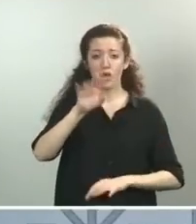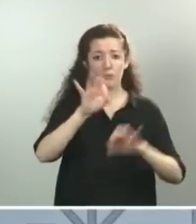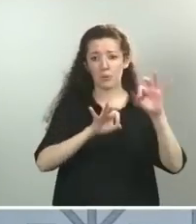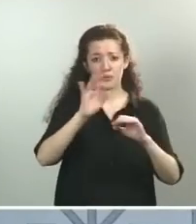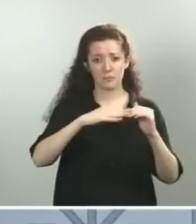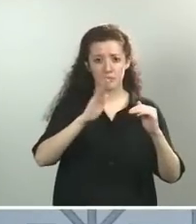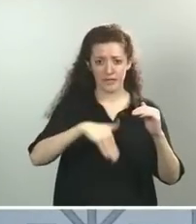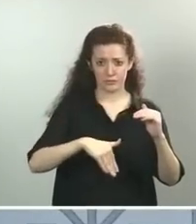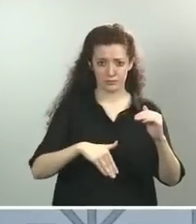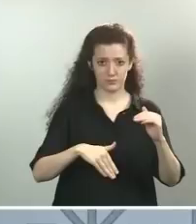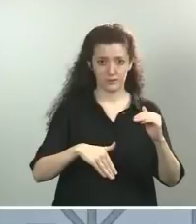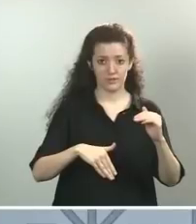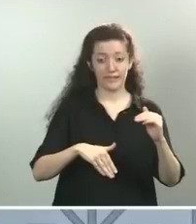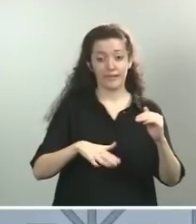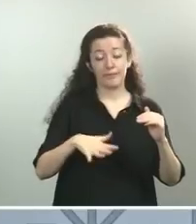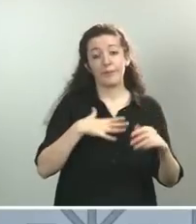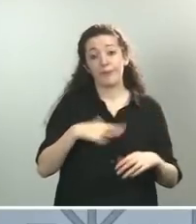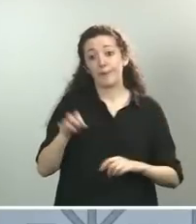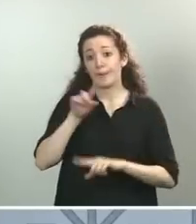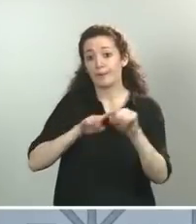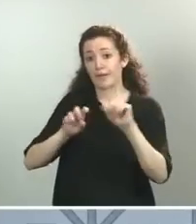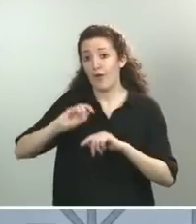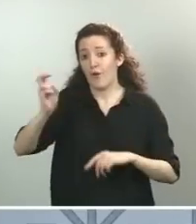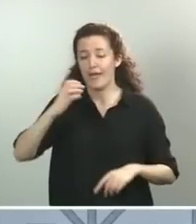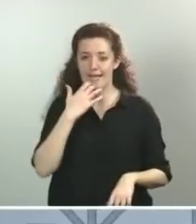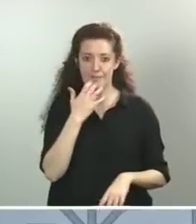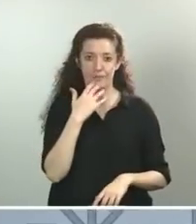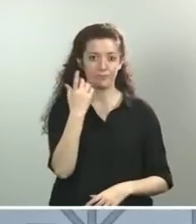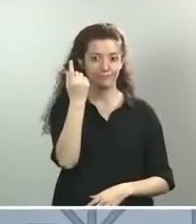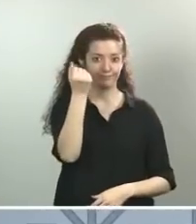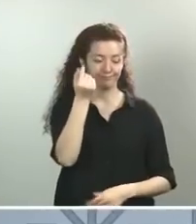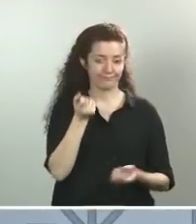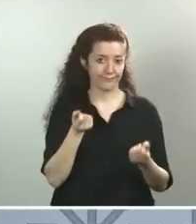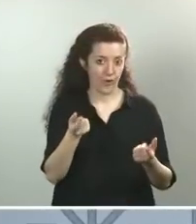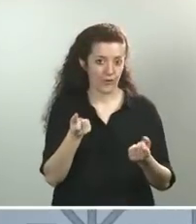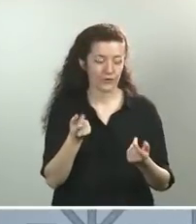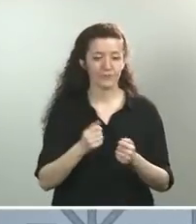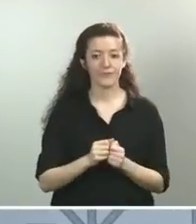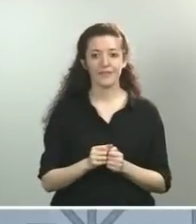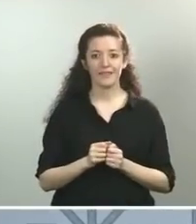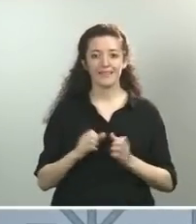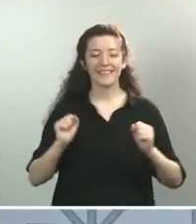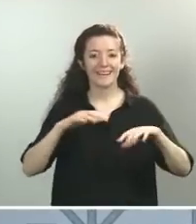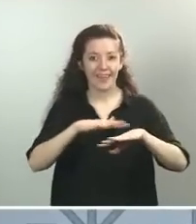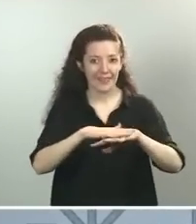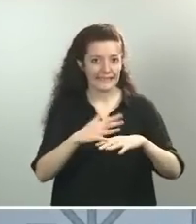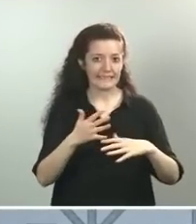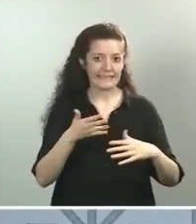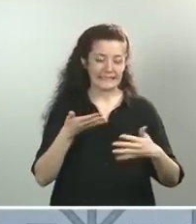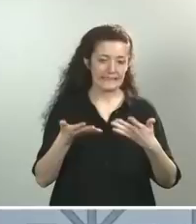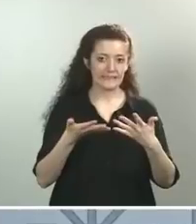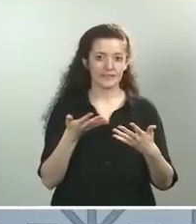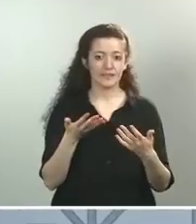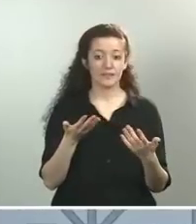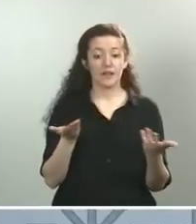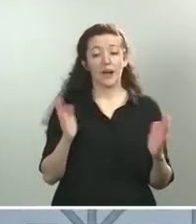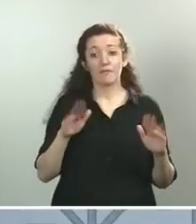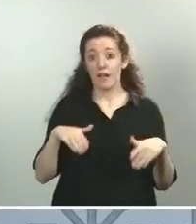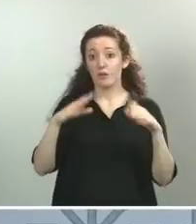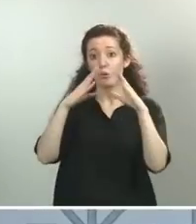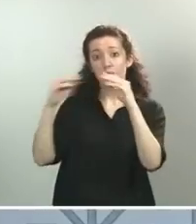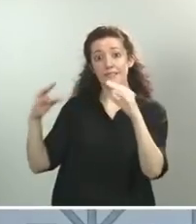por exemplo, do costo, ten problemas das redes. Entón, o que han hecho moitas universidades é que